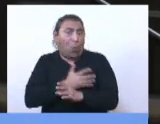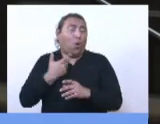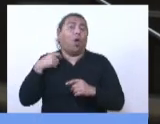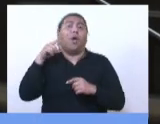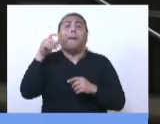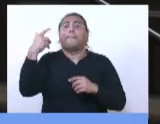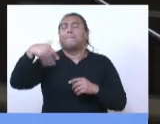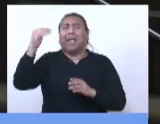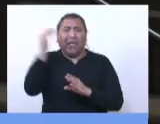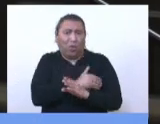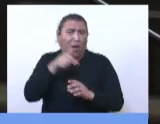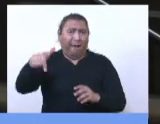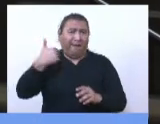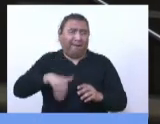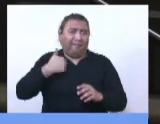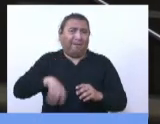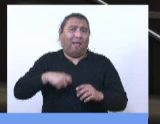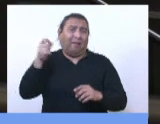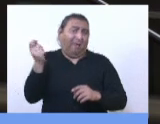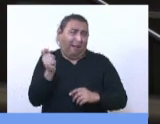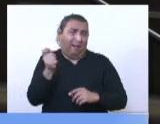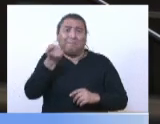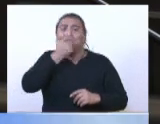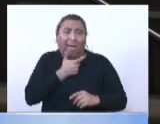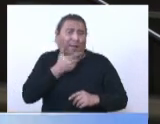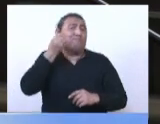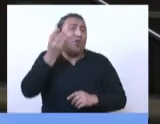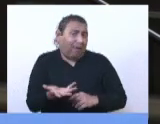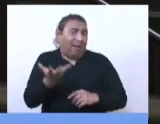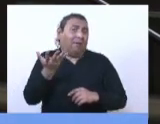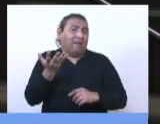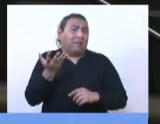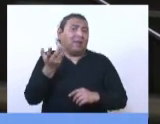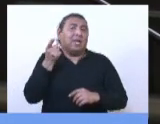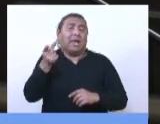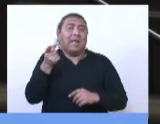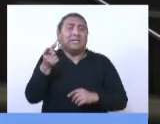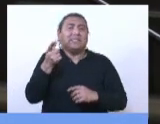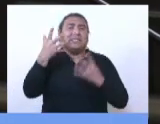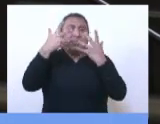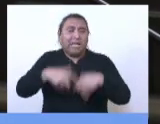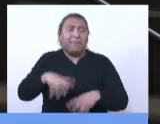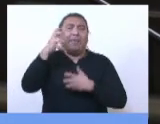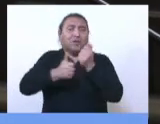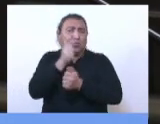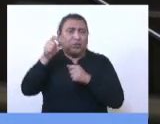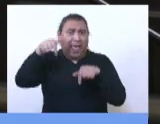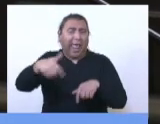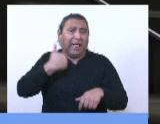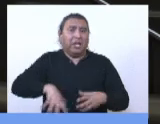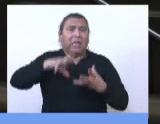el que más redujo en argentina fue macri sabe por qué porque hizo bolsa el sistema industrial argentino